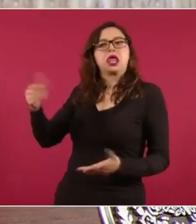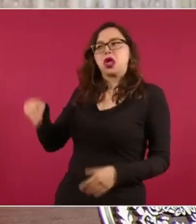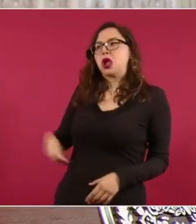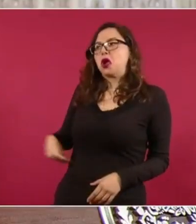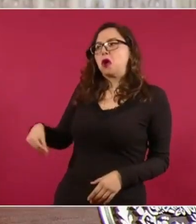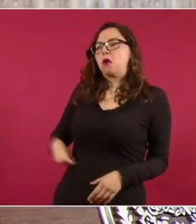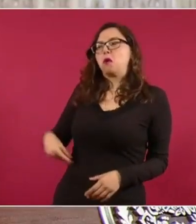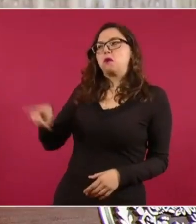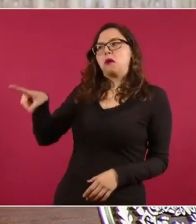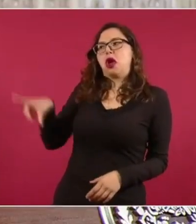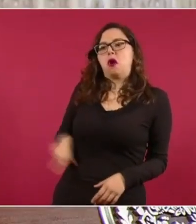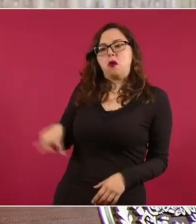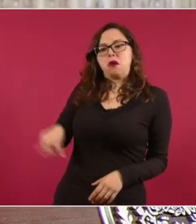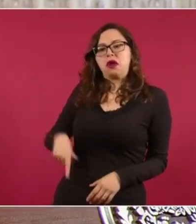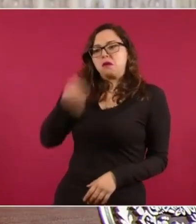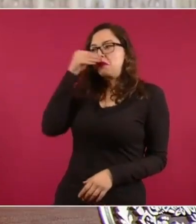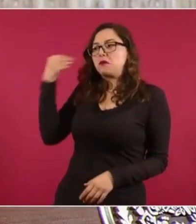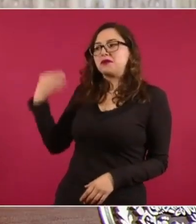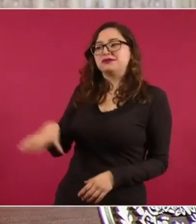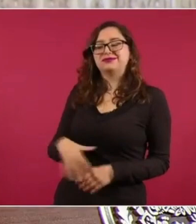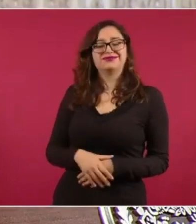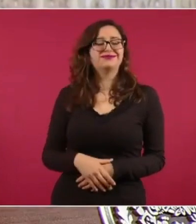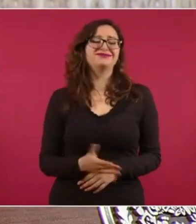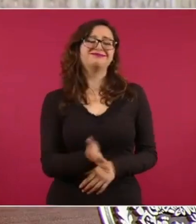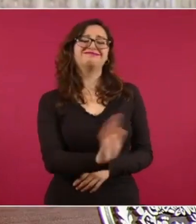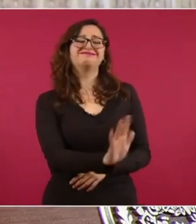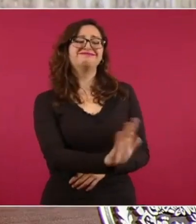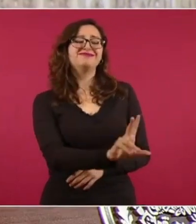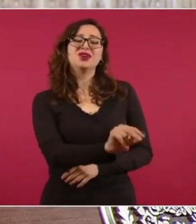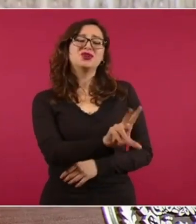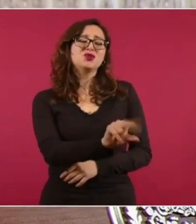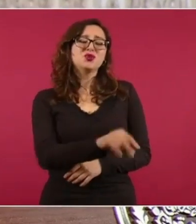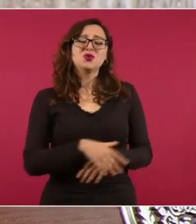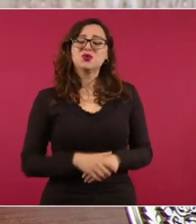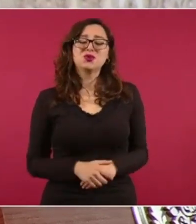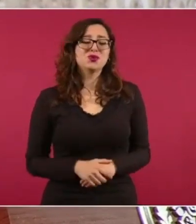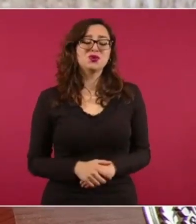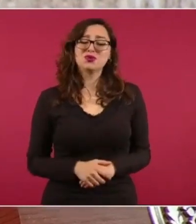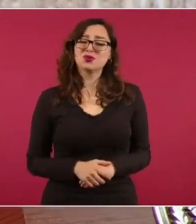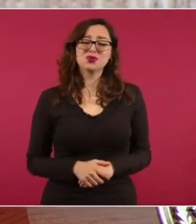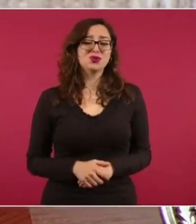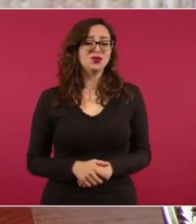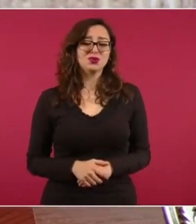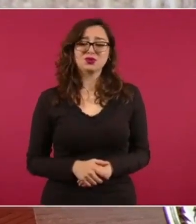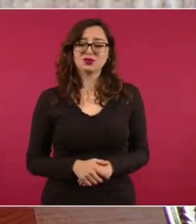No, ellos tienen que ir aceptando